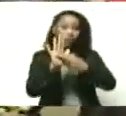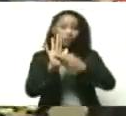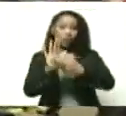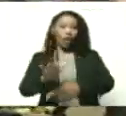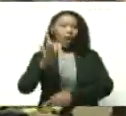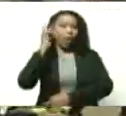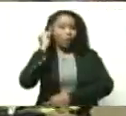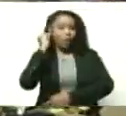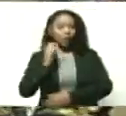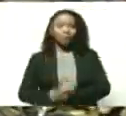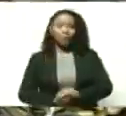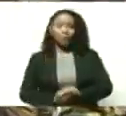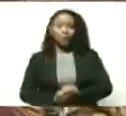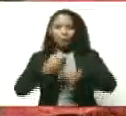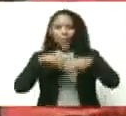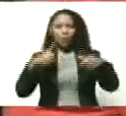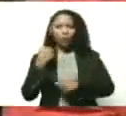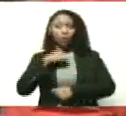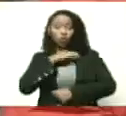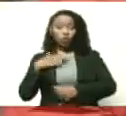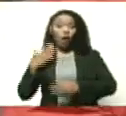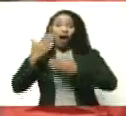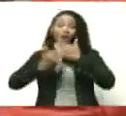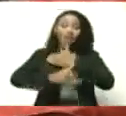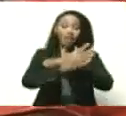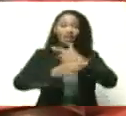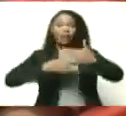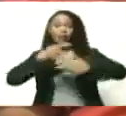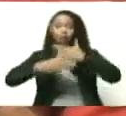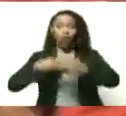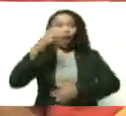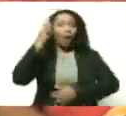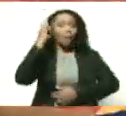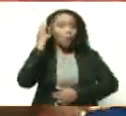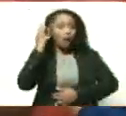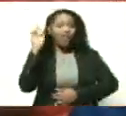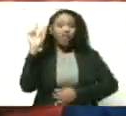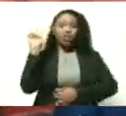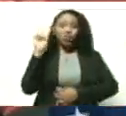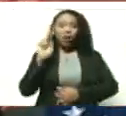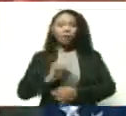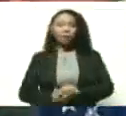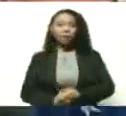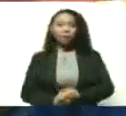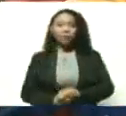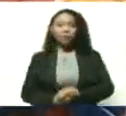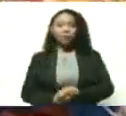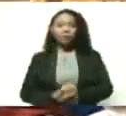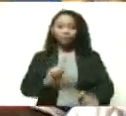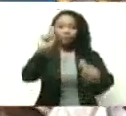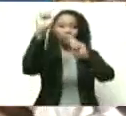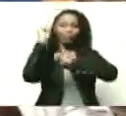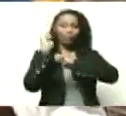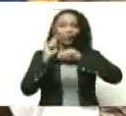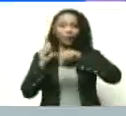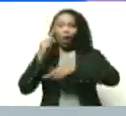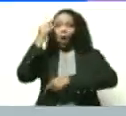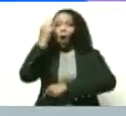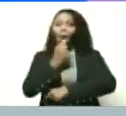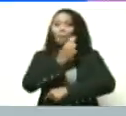lo representamos las mujeres. Estamos avanzando en revolución, las mujeres venezolanas. Lo asumimos así como un